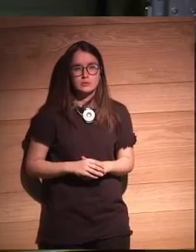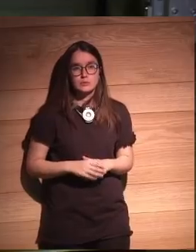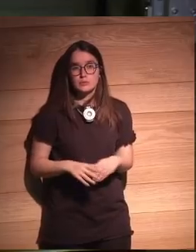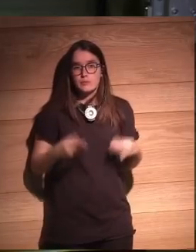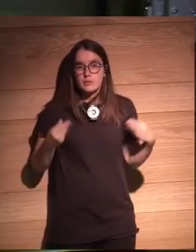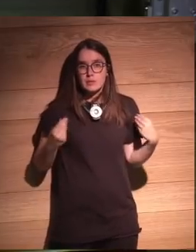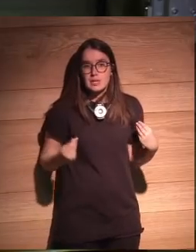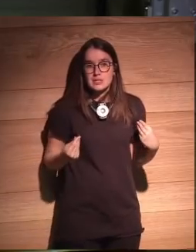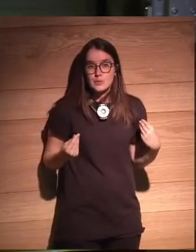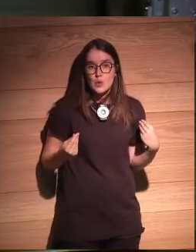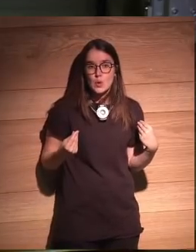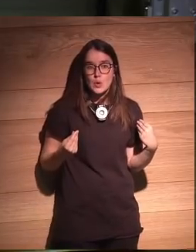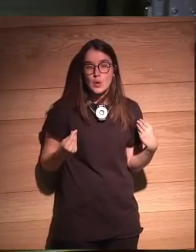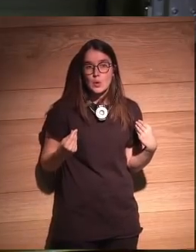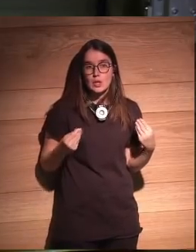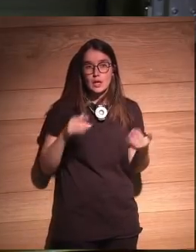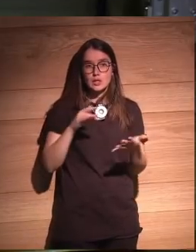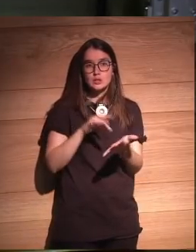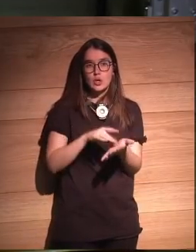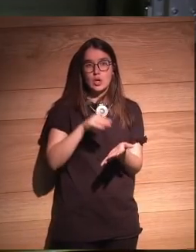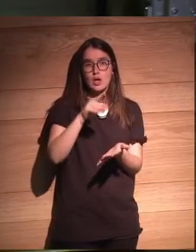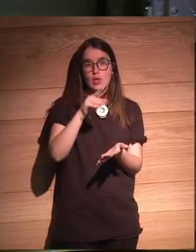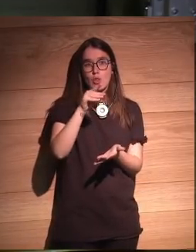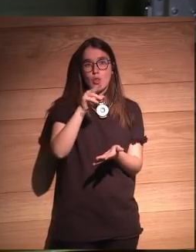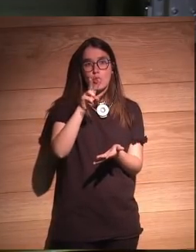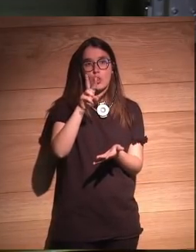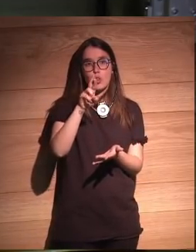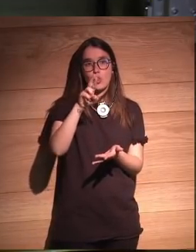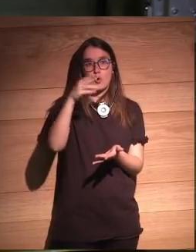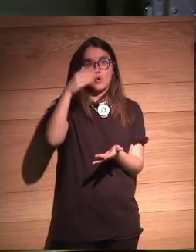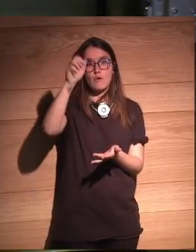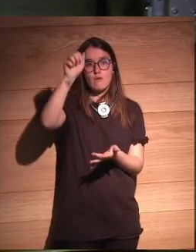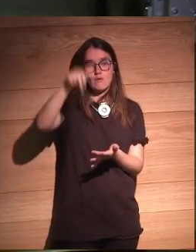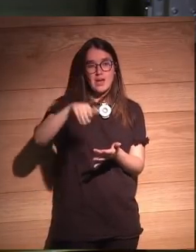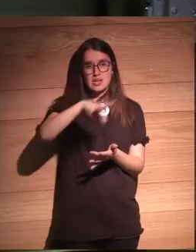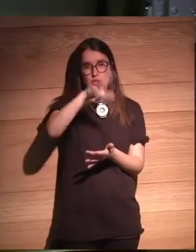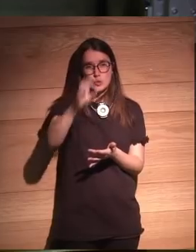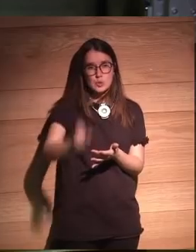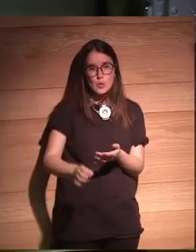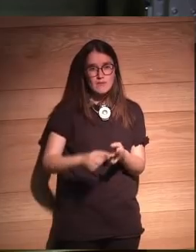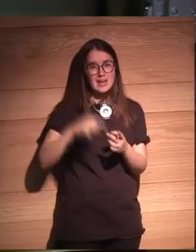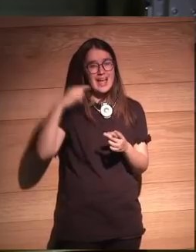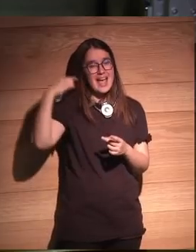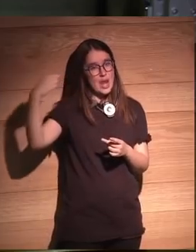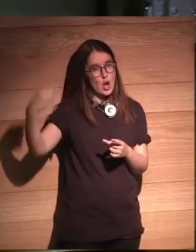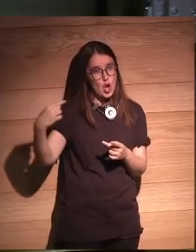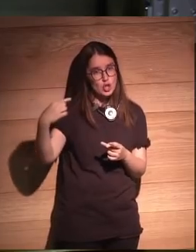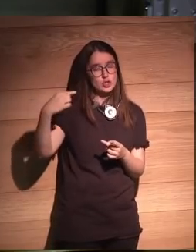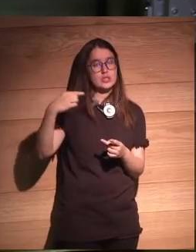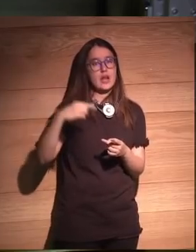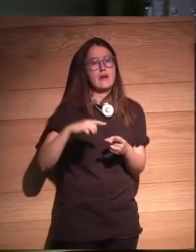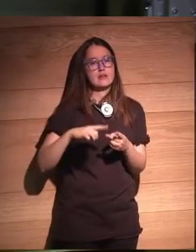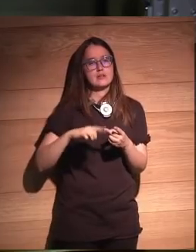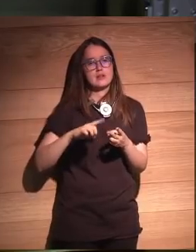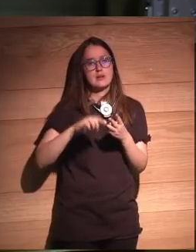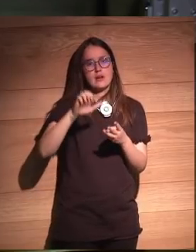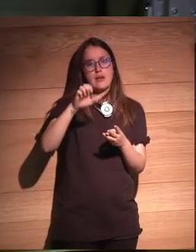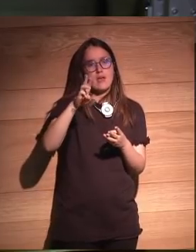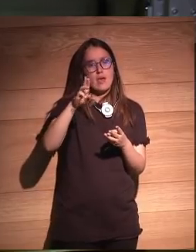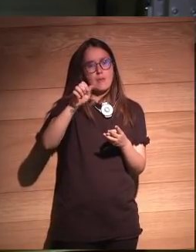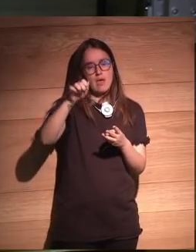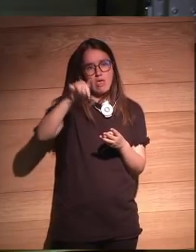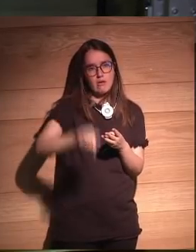como el que existe en Durban, en Sudáfrica, en Londres, el Focus E15, y EPA